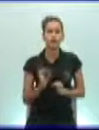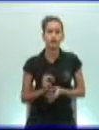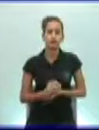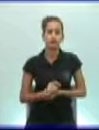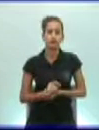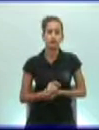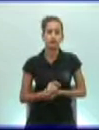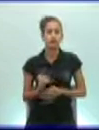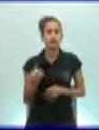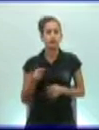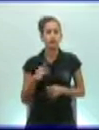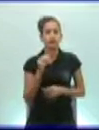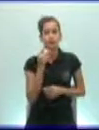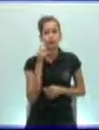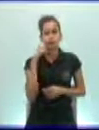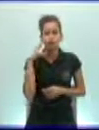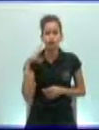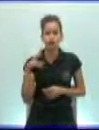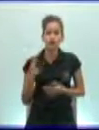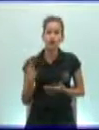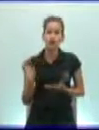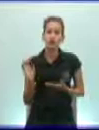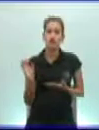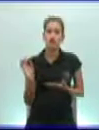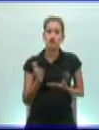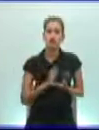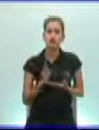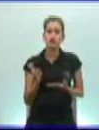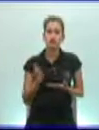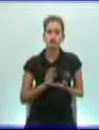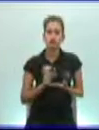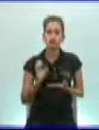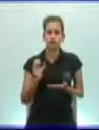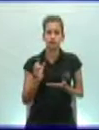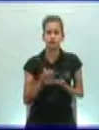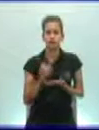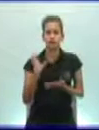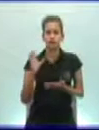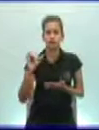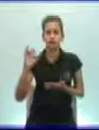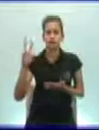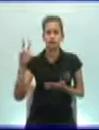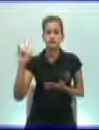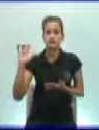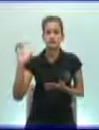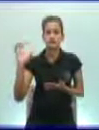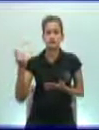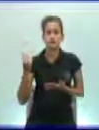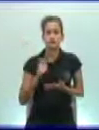a su libro de educación cívica. Anoten las páginas y continuamos.